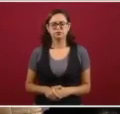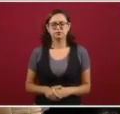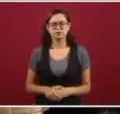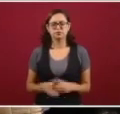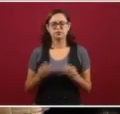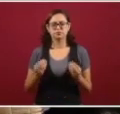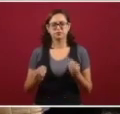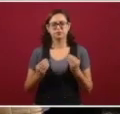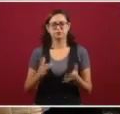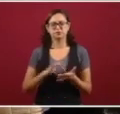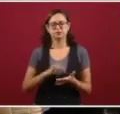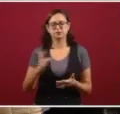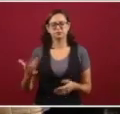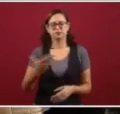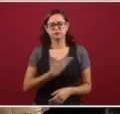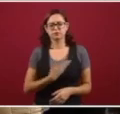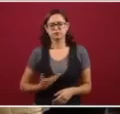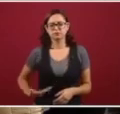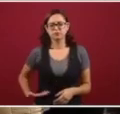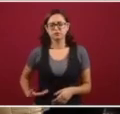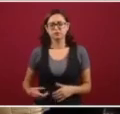Muchas gracias, presidente.